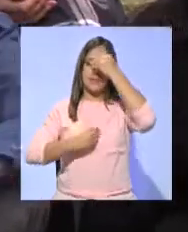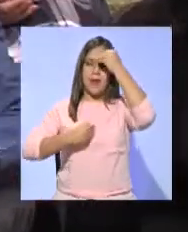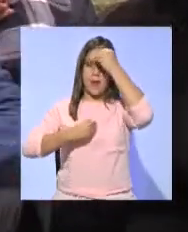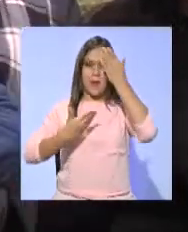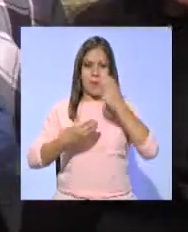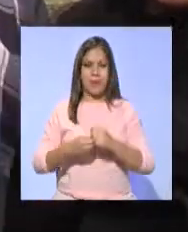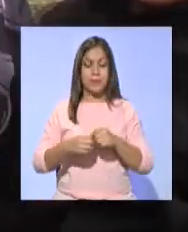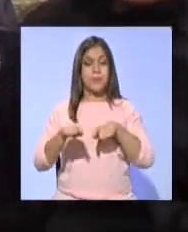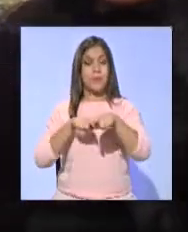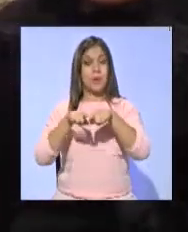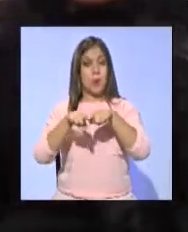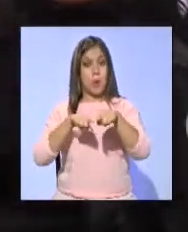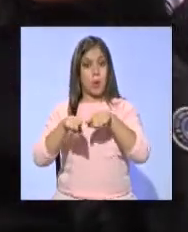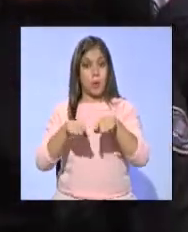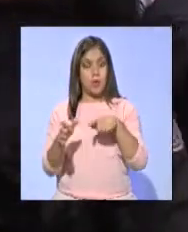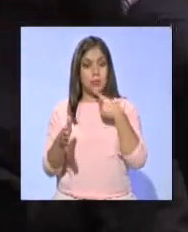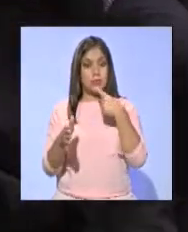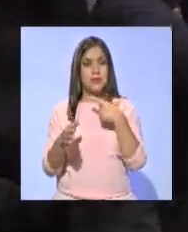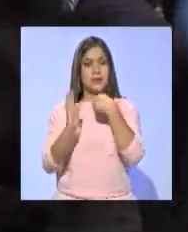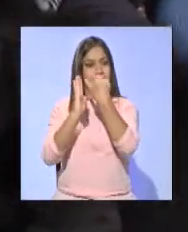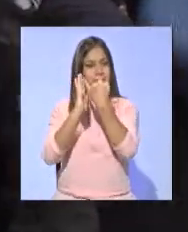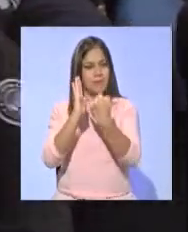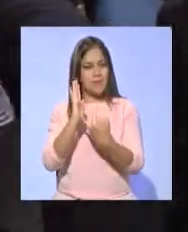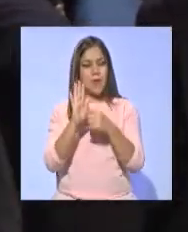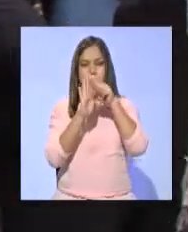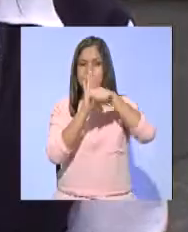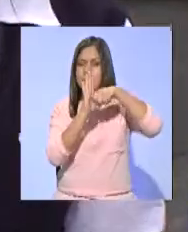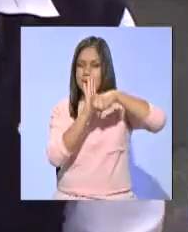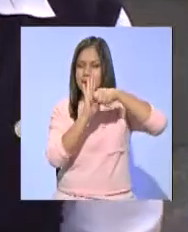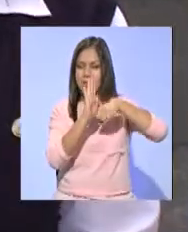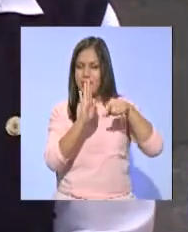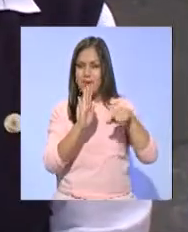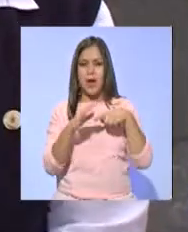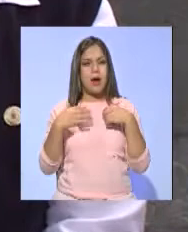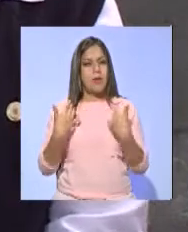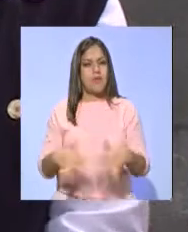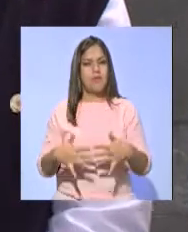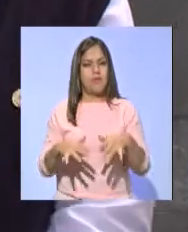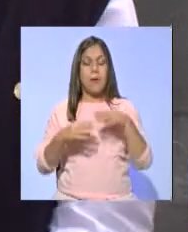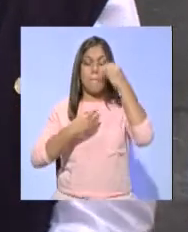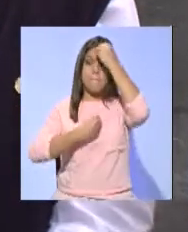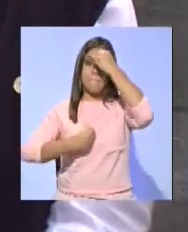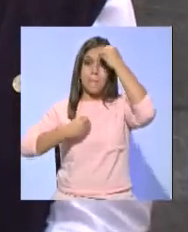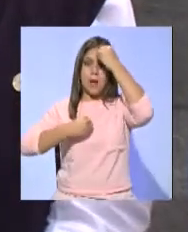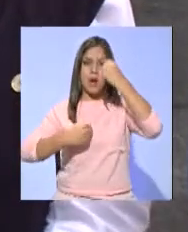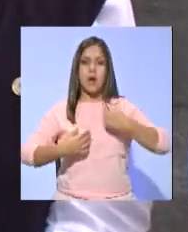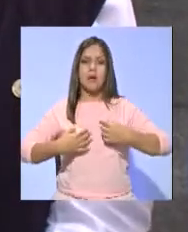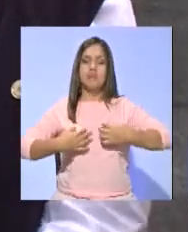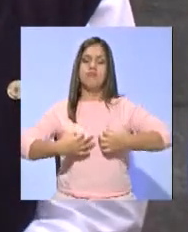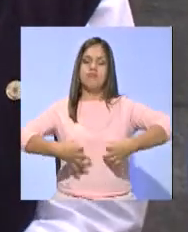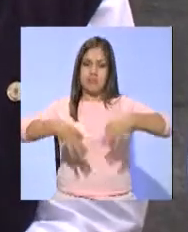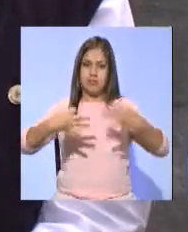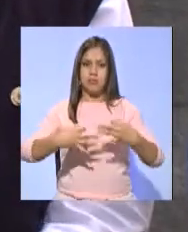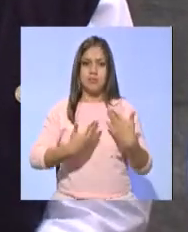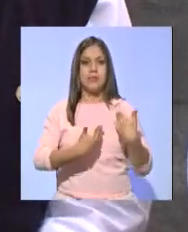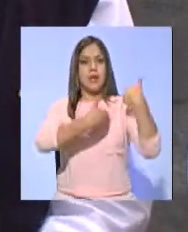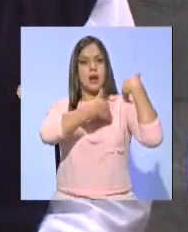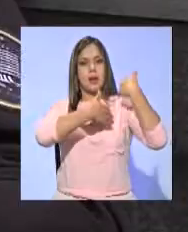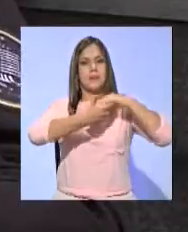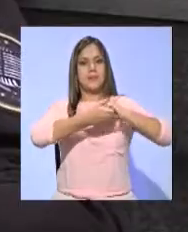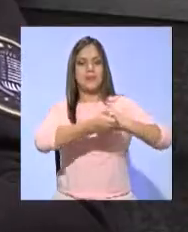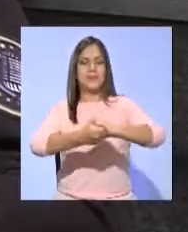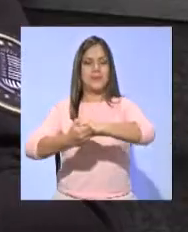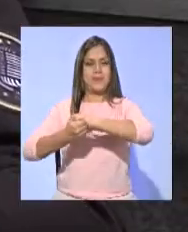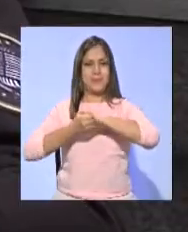concurso tuvo como objetivo que mediante dibujos y videos aficionados se rescaten valores como la honradez, responsabilidad y